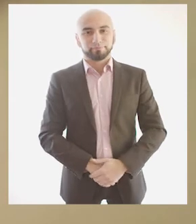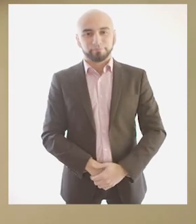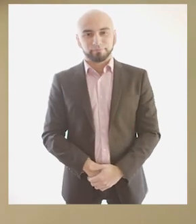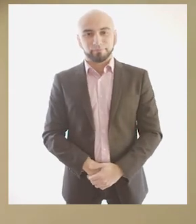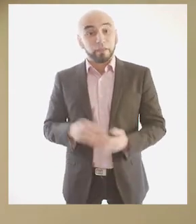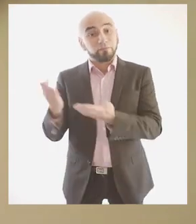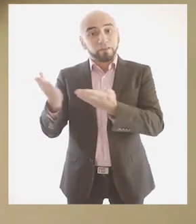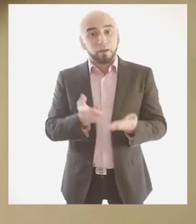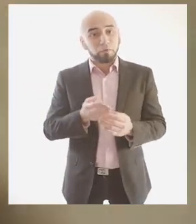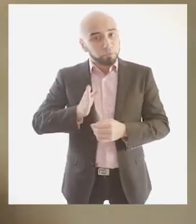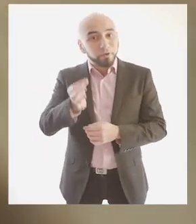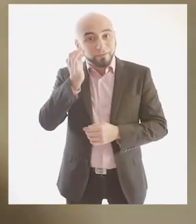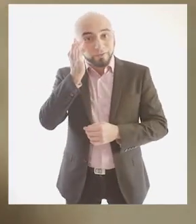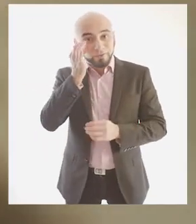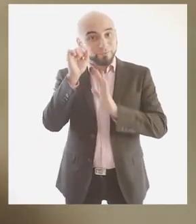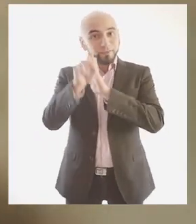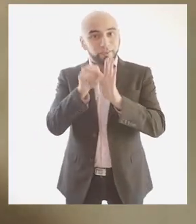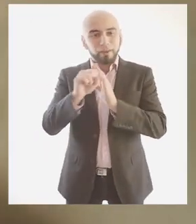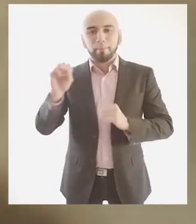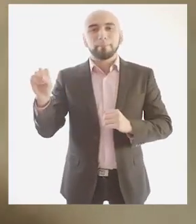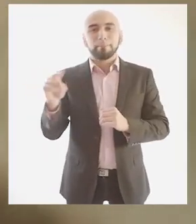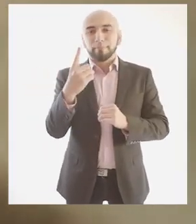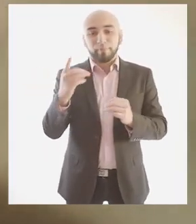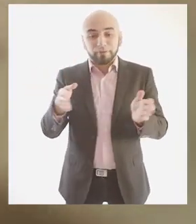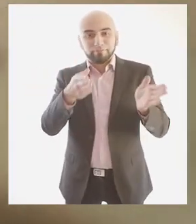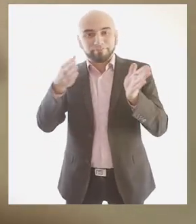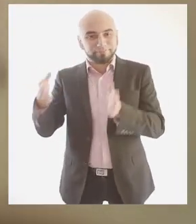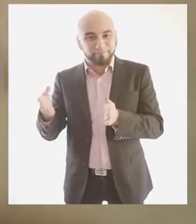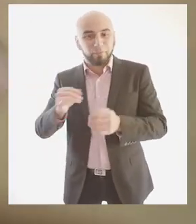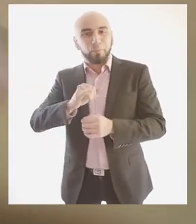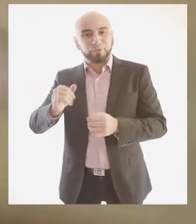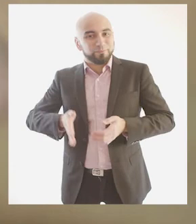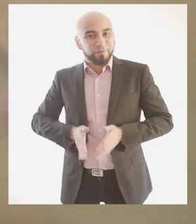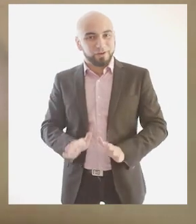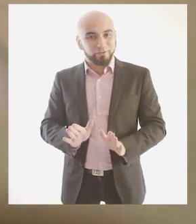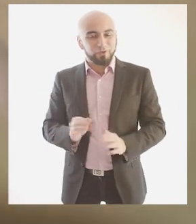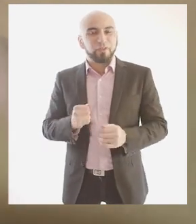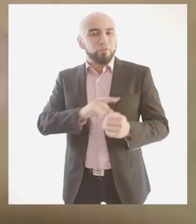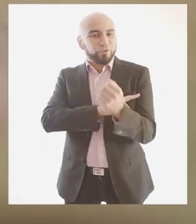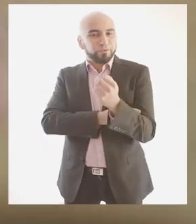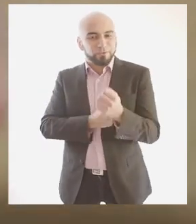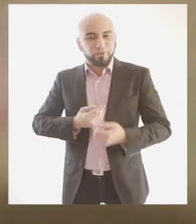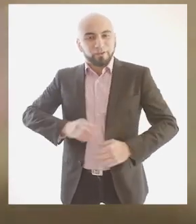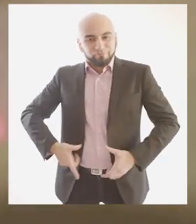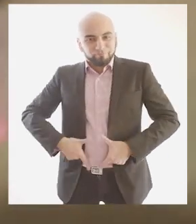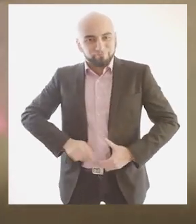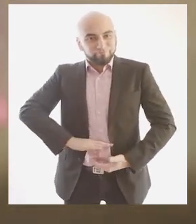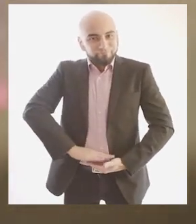Te invitamos a seguir viendo los videos del primer trimestre del posparto y de fortalecimiento del piso pélvico.